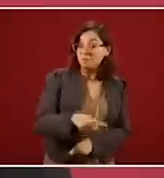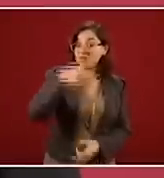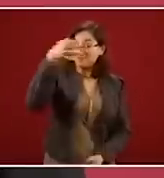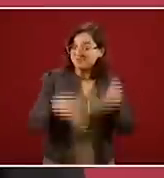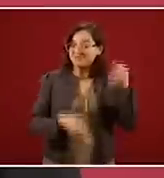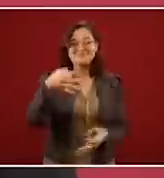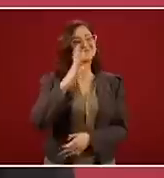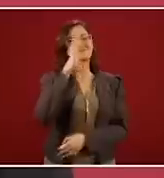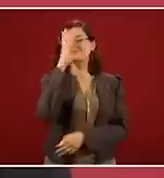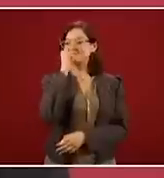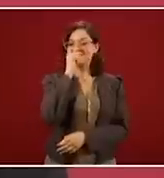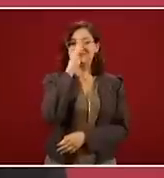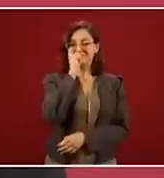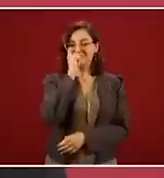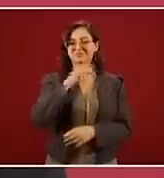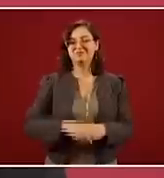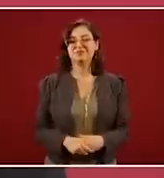esos delitos.